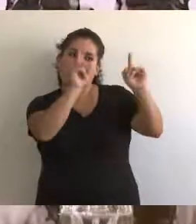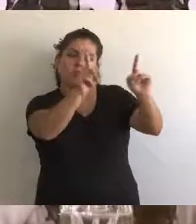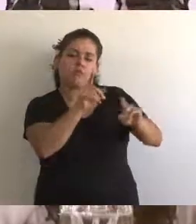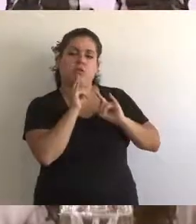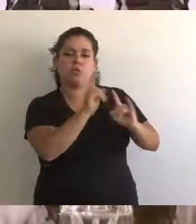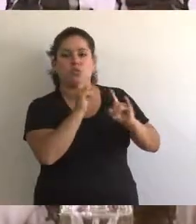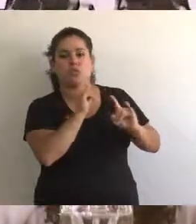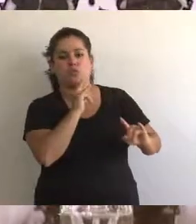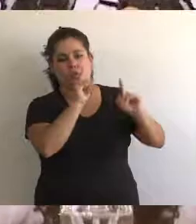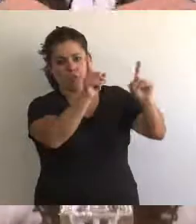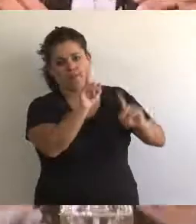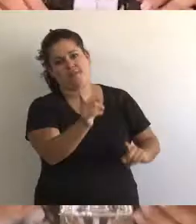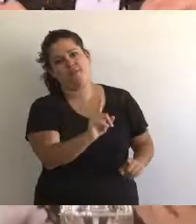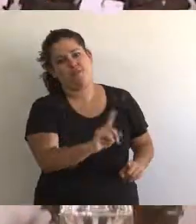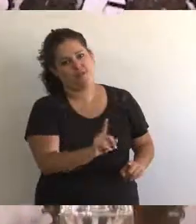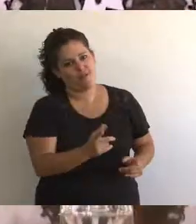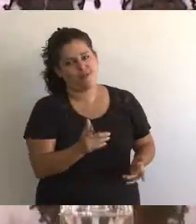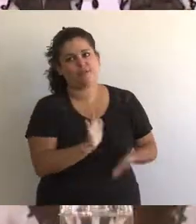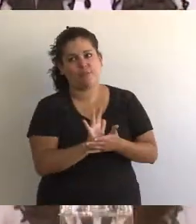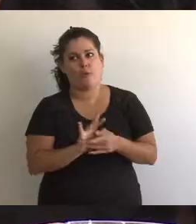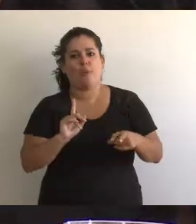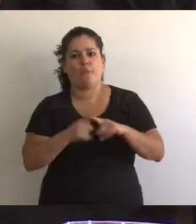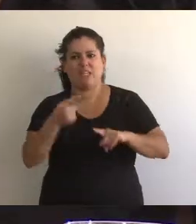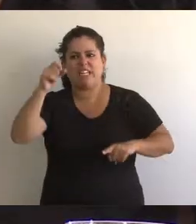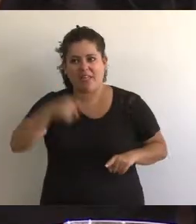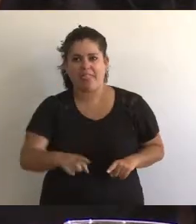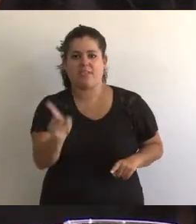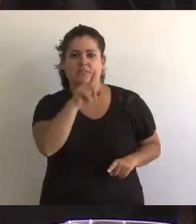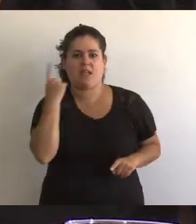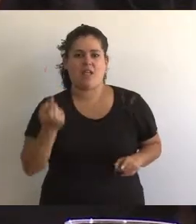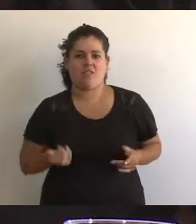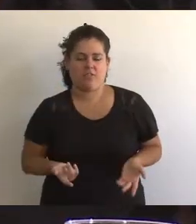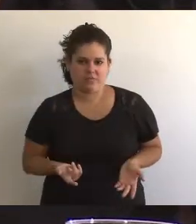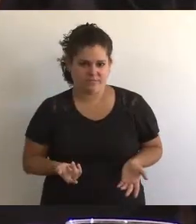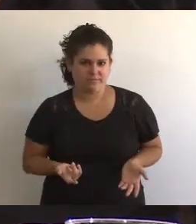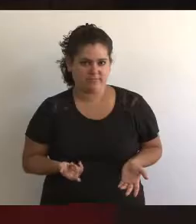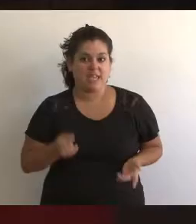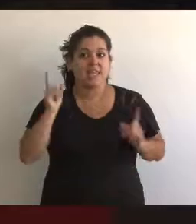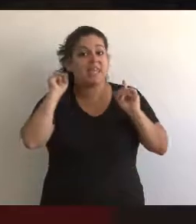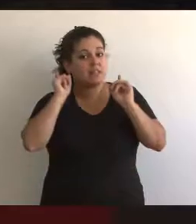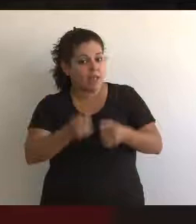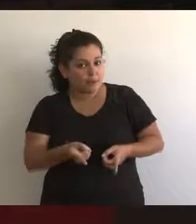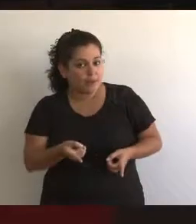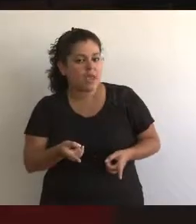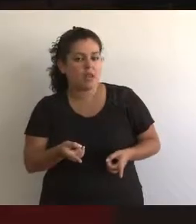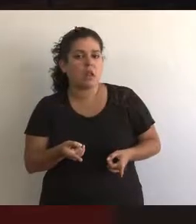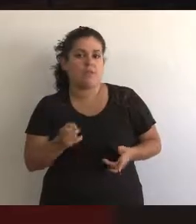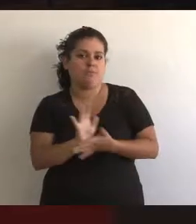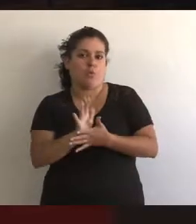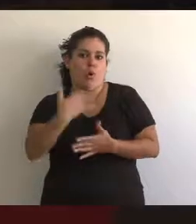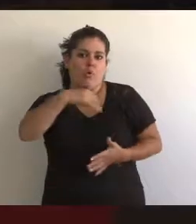solo vaya a buscar, sino... Que sea una política de Estado, digamos. Que sea una política de Estado, que además